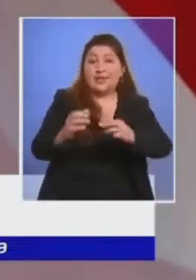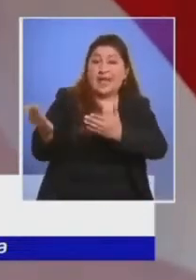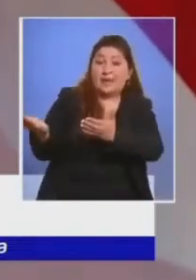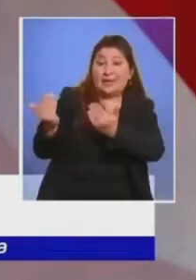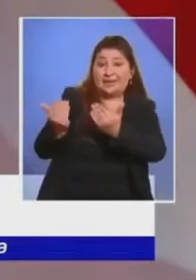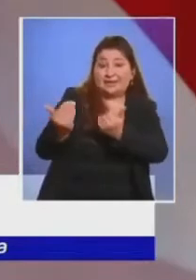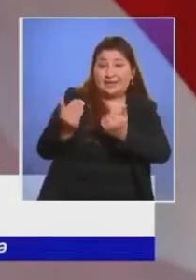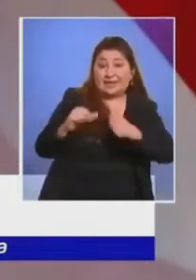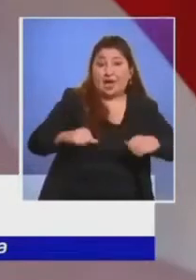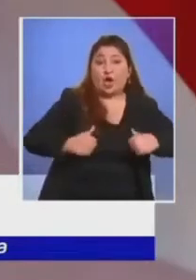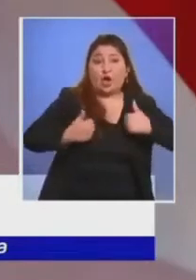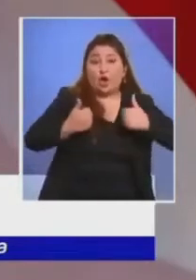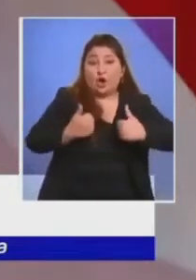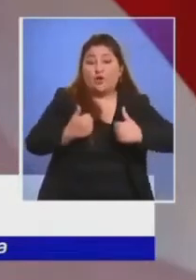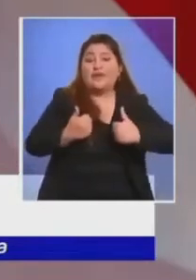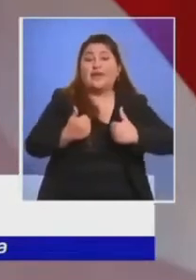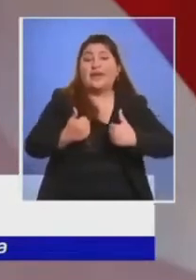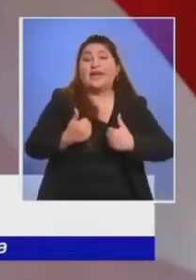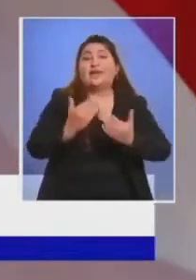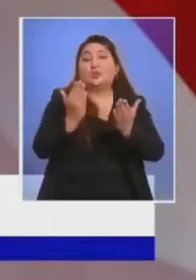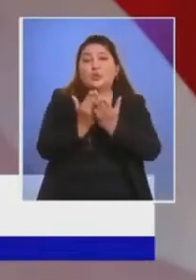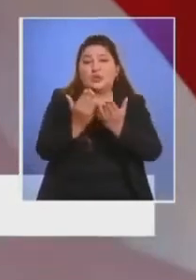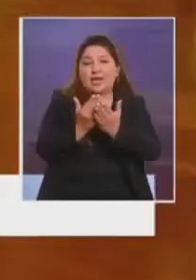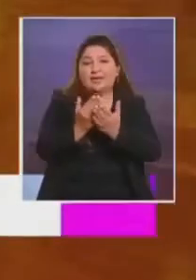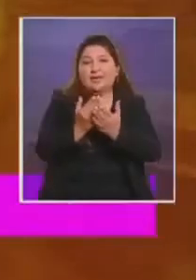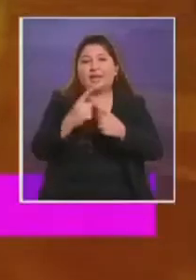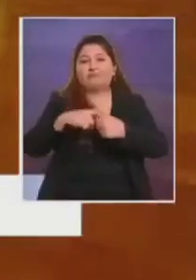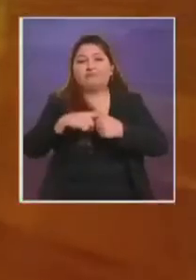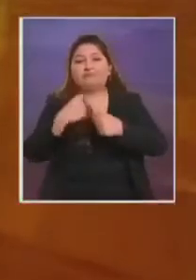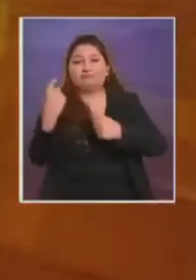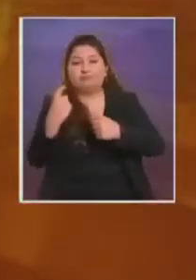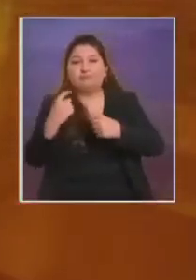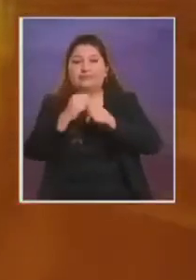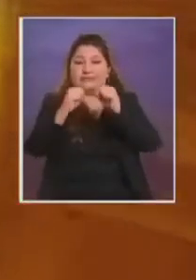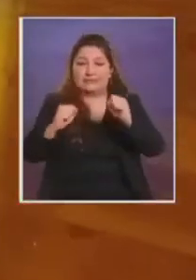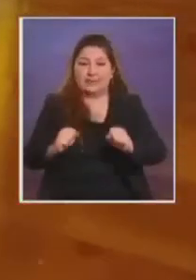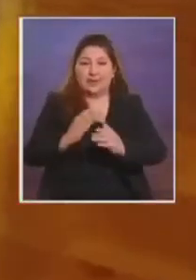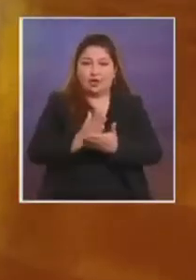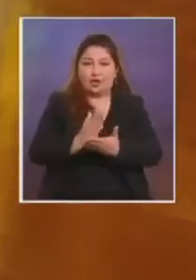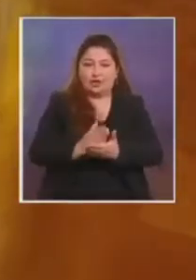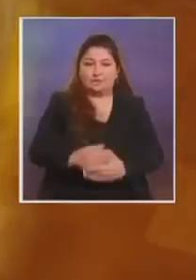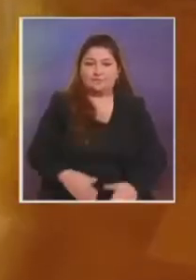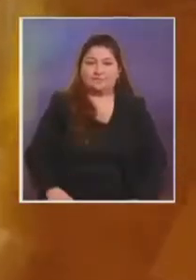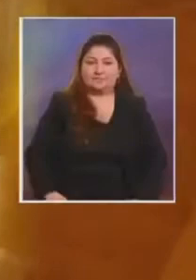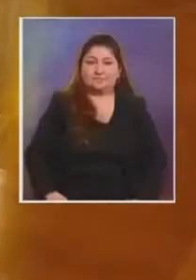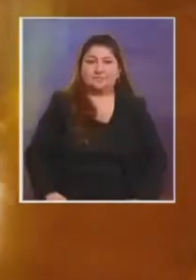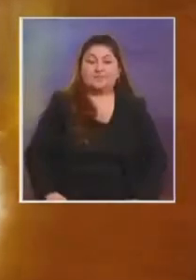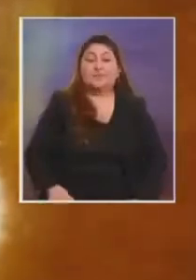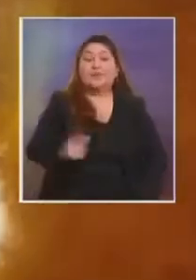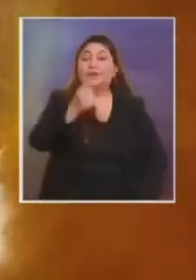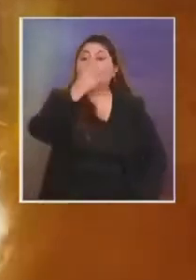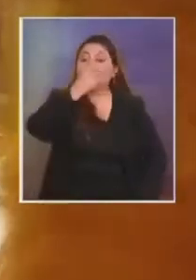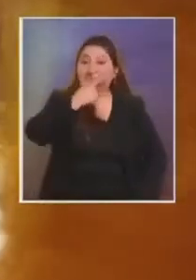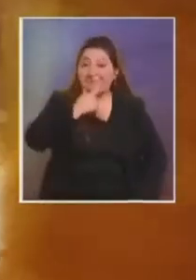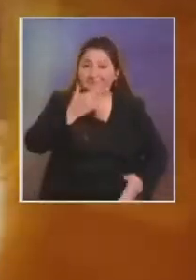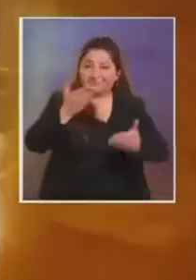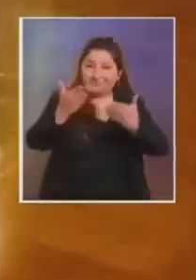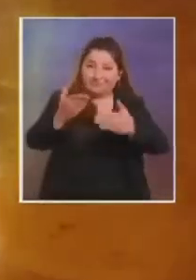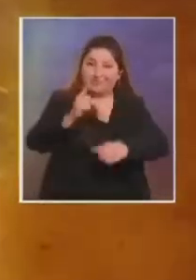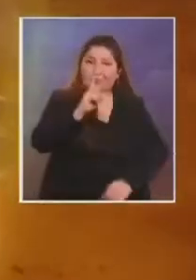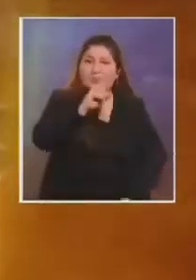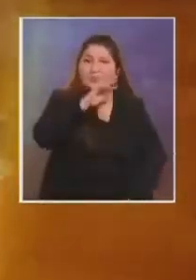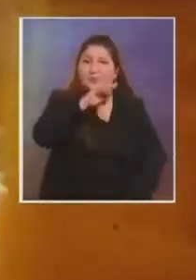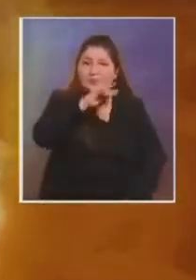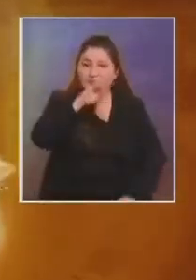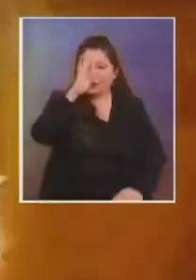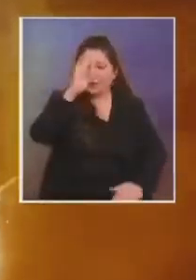y a los Muchas estudiantes gracias. Que han salido del sistema escolar. Muchas gracias, señora Proboste. Señor Sichel, su minuto de confianza. Muchas gracias. He tenido la posibilidad